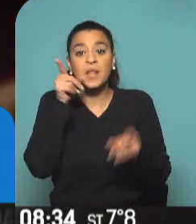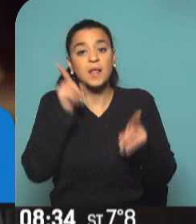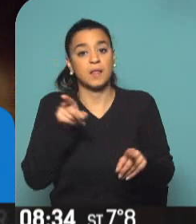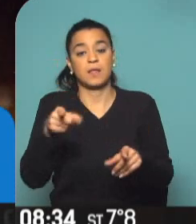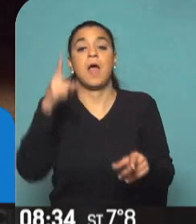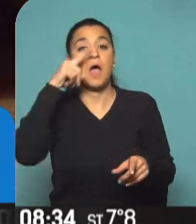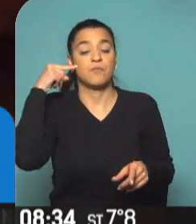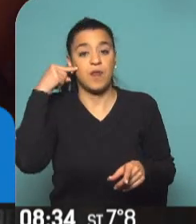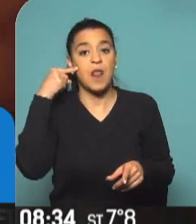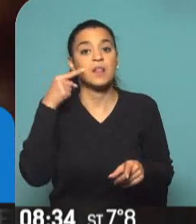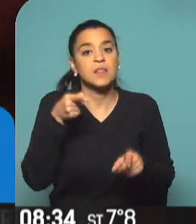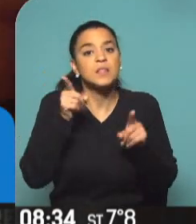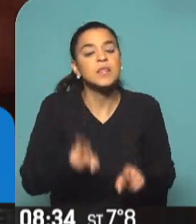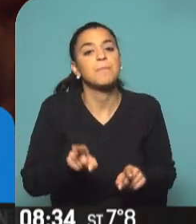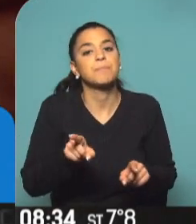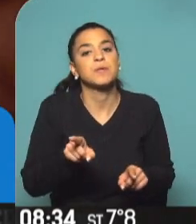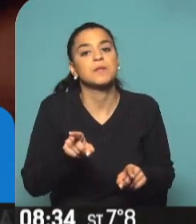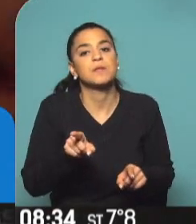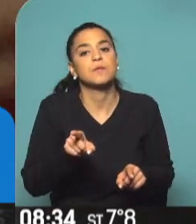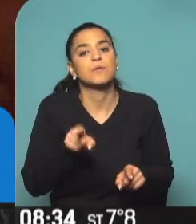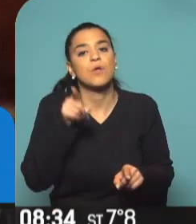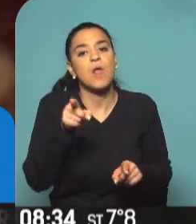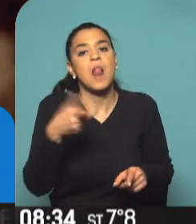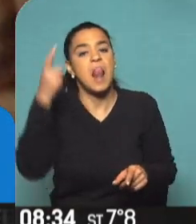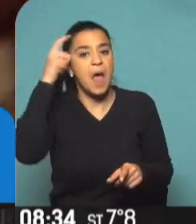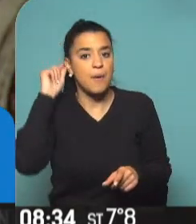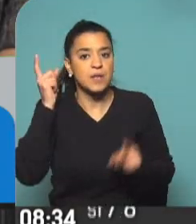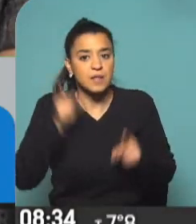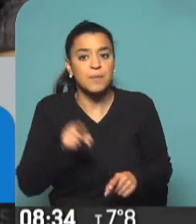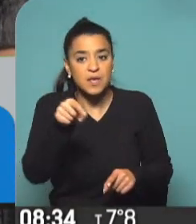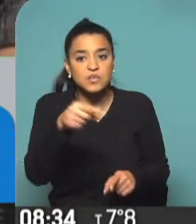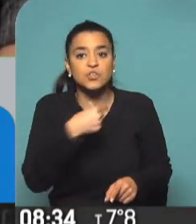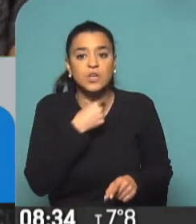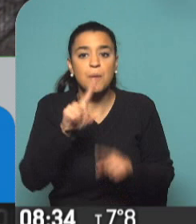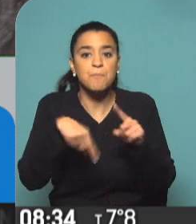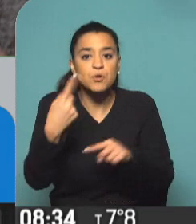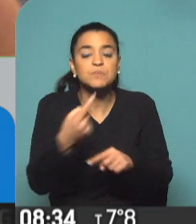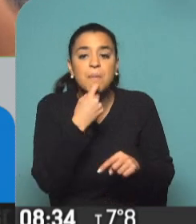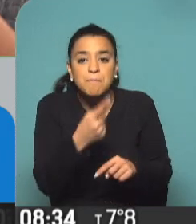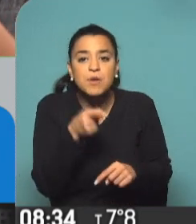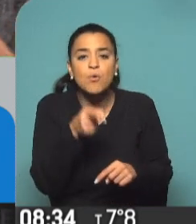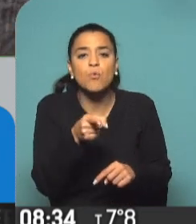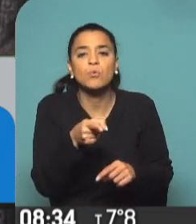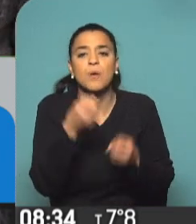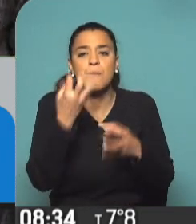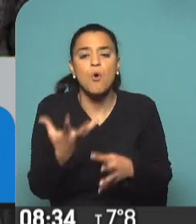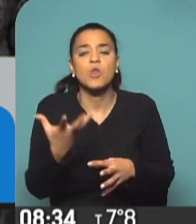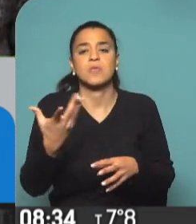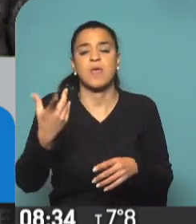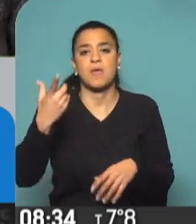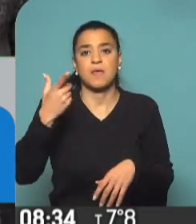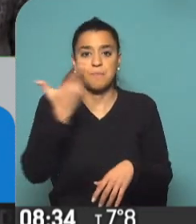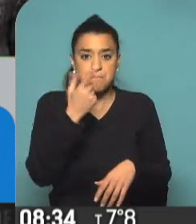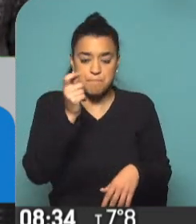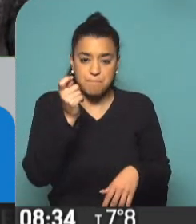de Alberto Fernández como por parte de Roberto Lavagna. A eso iba a apuntar mi próxima pregunta, porque todo el tiempo el presidente Macri está